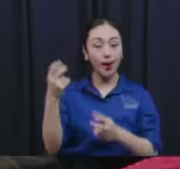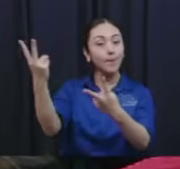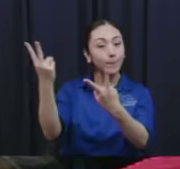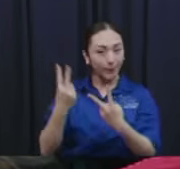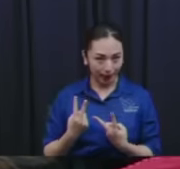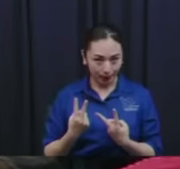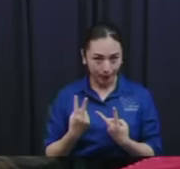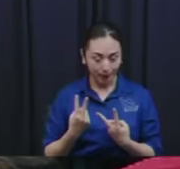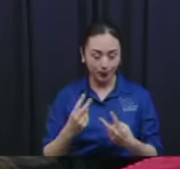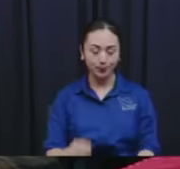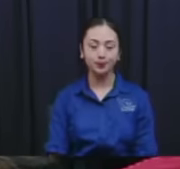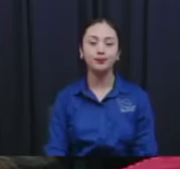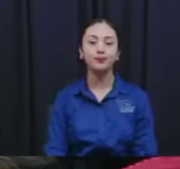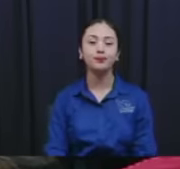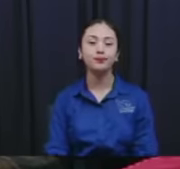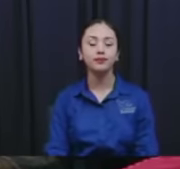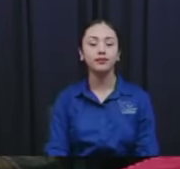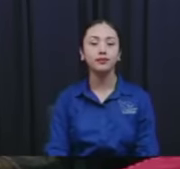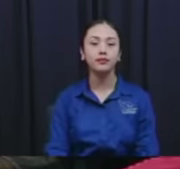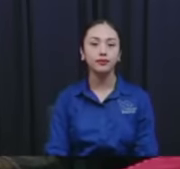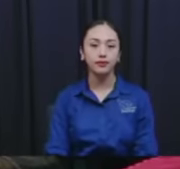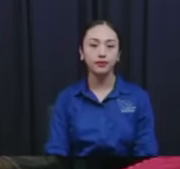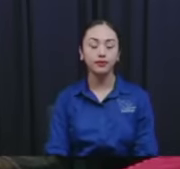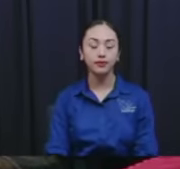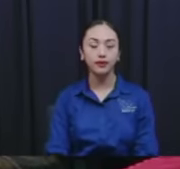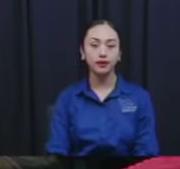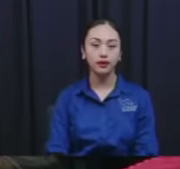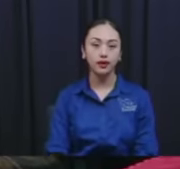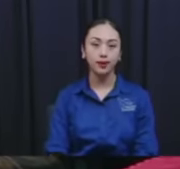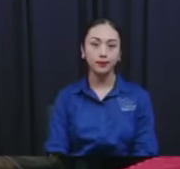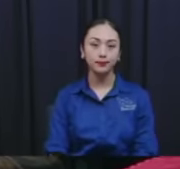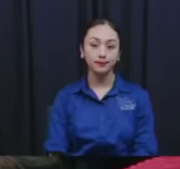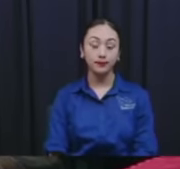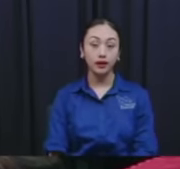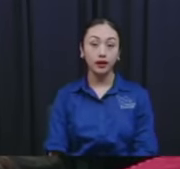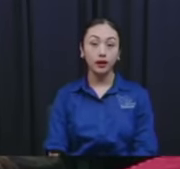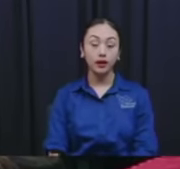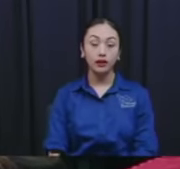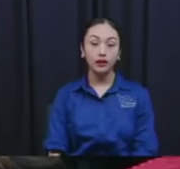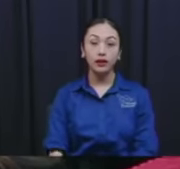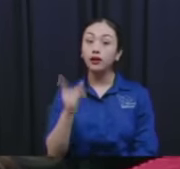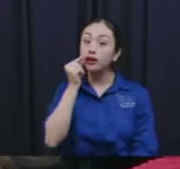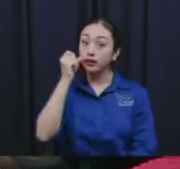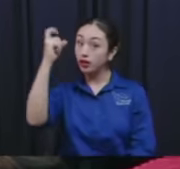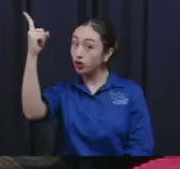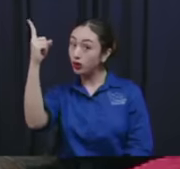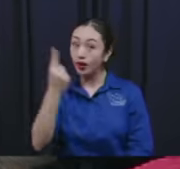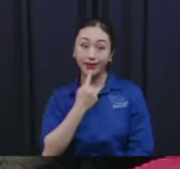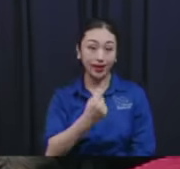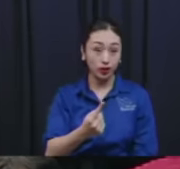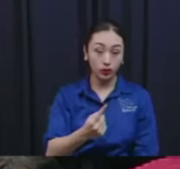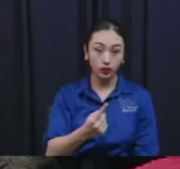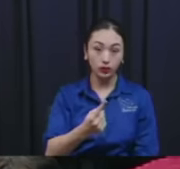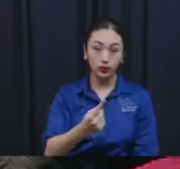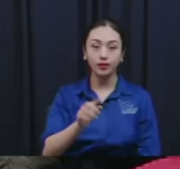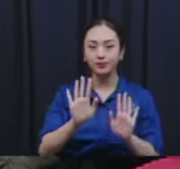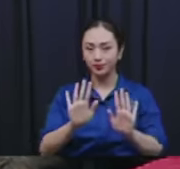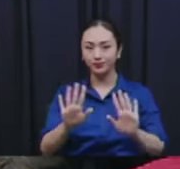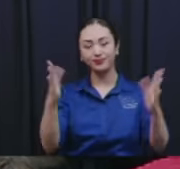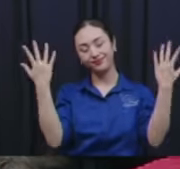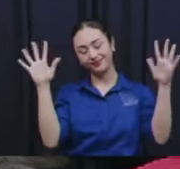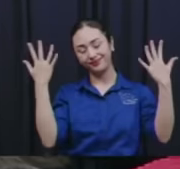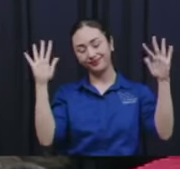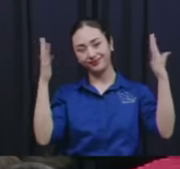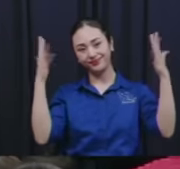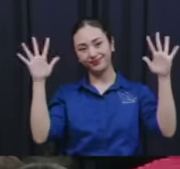cerca y que muchísimos como dijo el señor verdad en algún momento un aplauso al rey